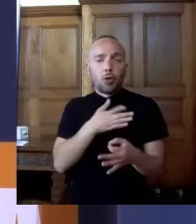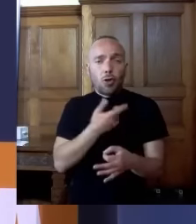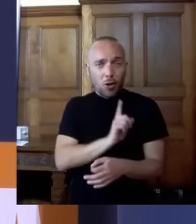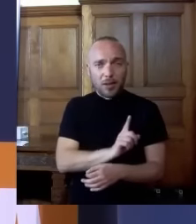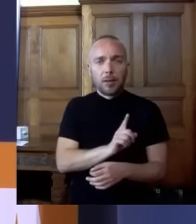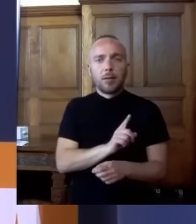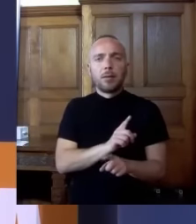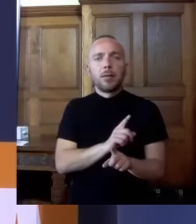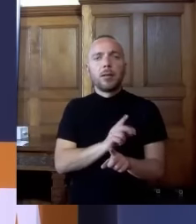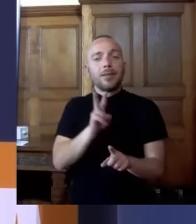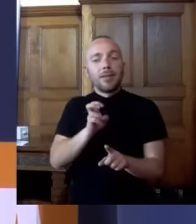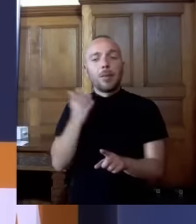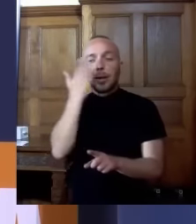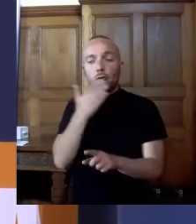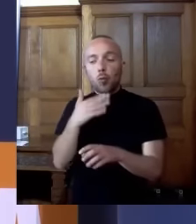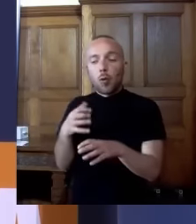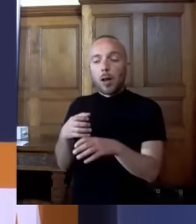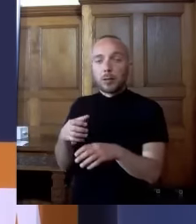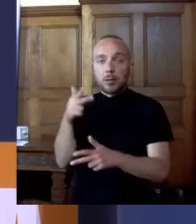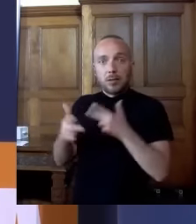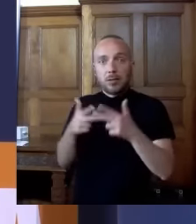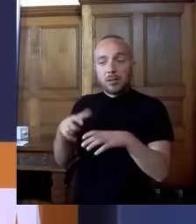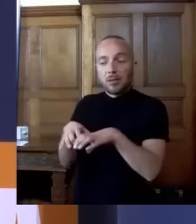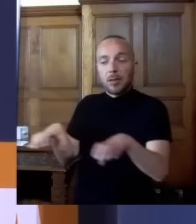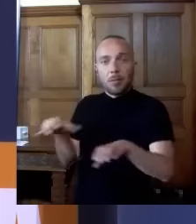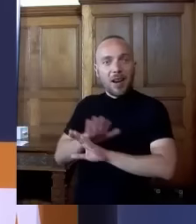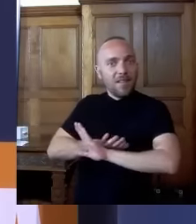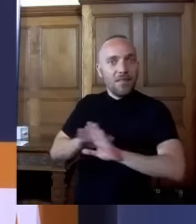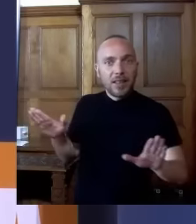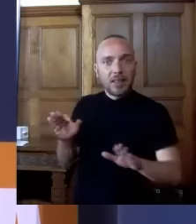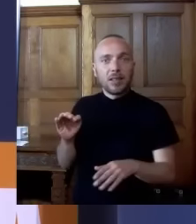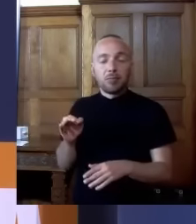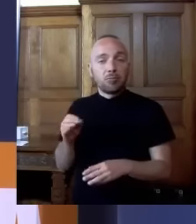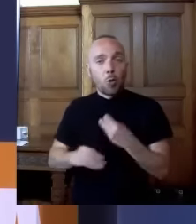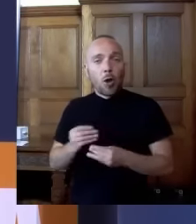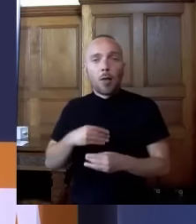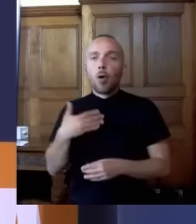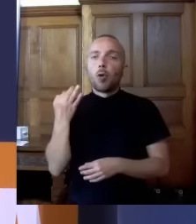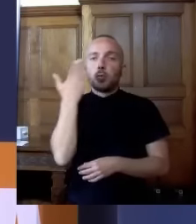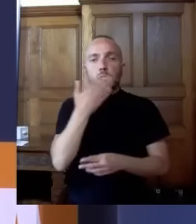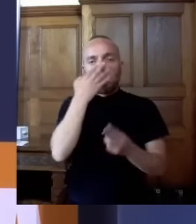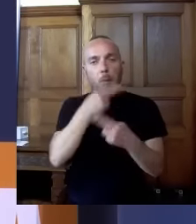euskadiko eskola segre amait eta gure eskola publikoa indeko